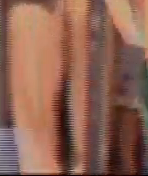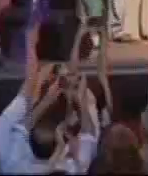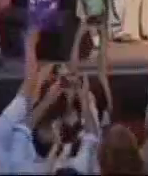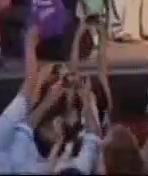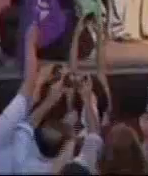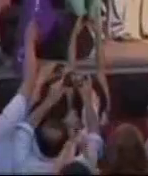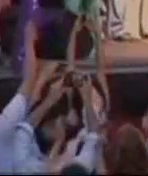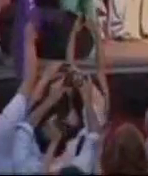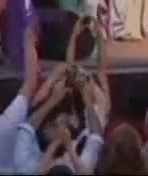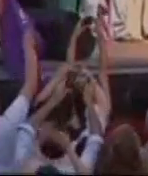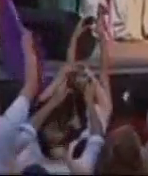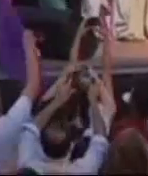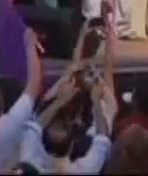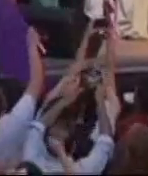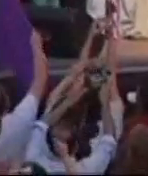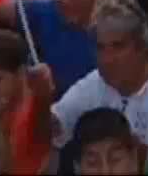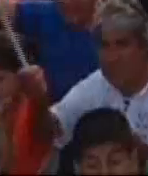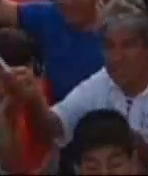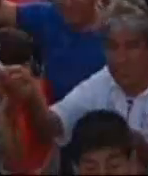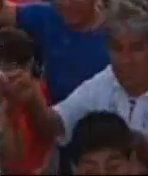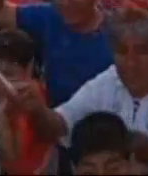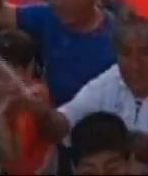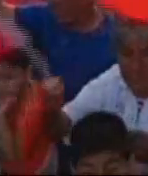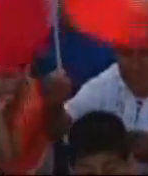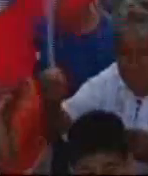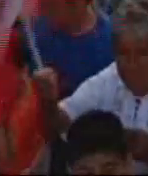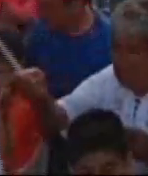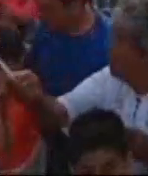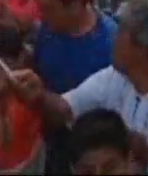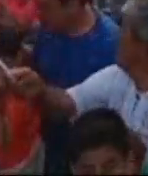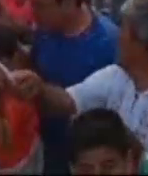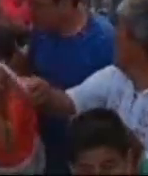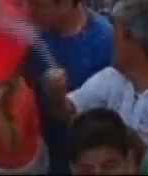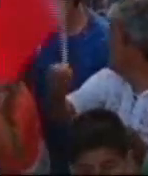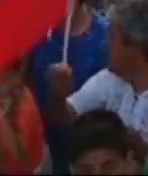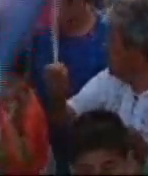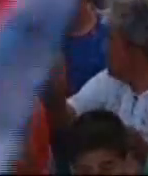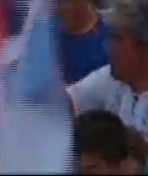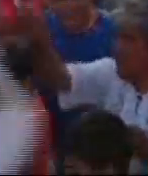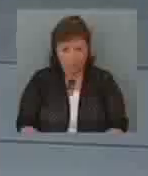Mangana analiza el resultado de las recientes elecciones en Chile.